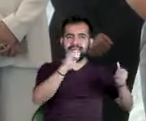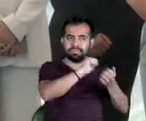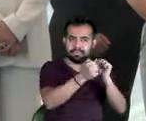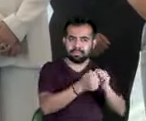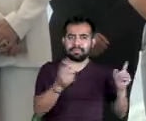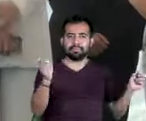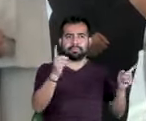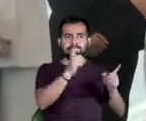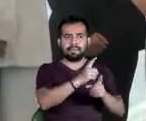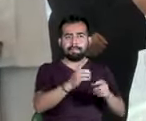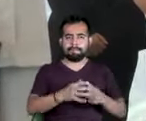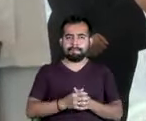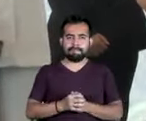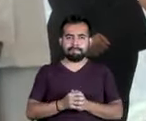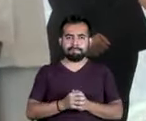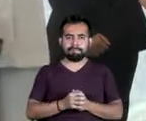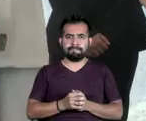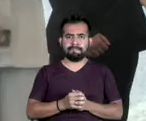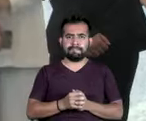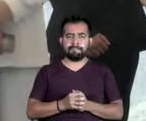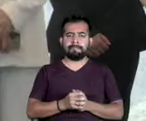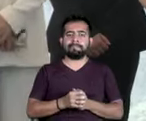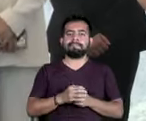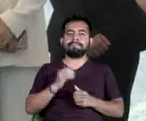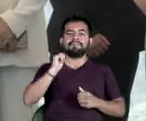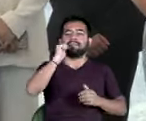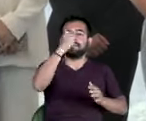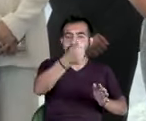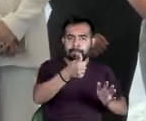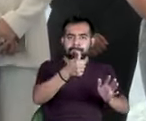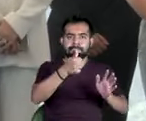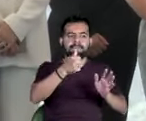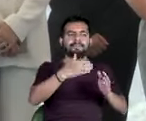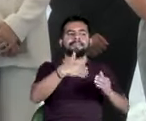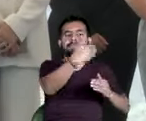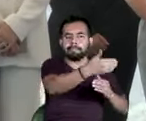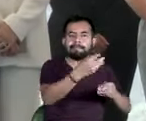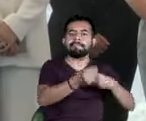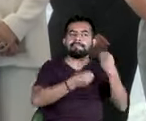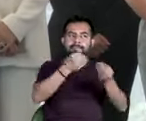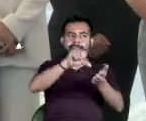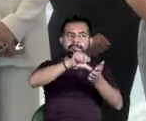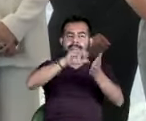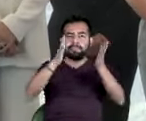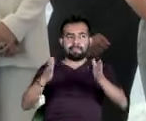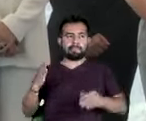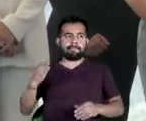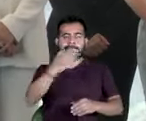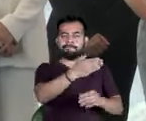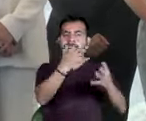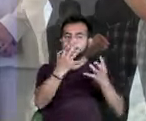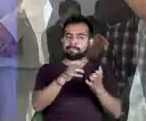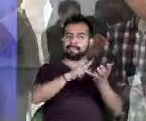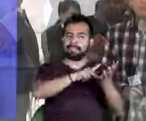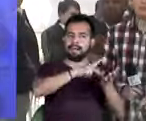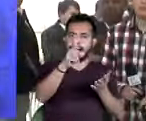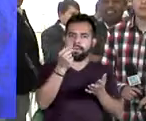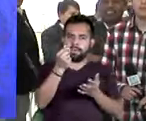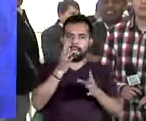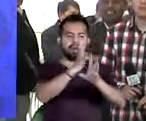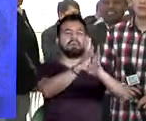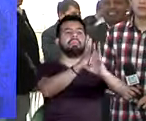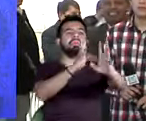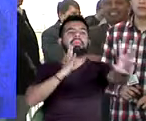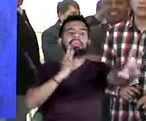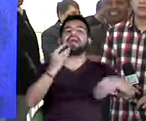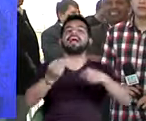son fundamentales. Con la barbaridad que hicieron es que mañana pasado los ciudadanos van a ir, van a querer pagar su pasaje, ven una fila importante,